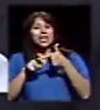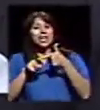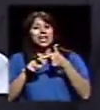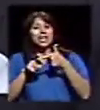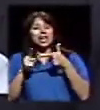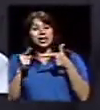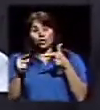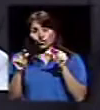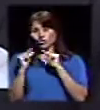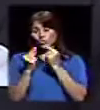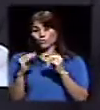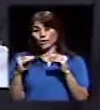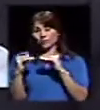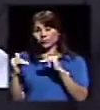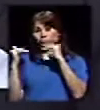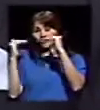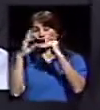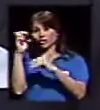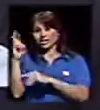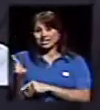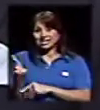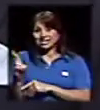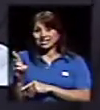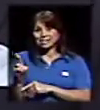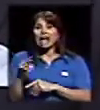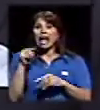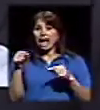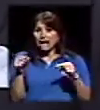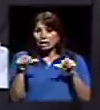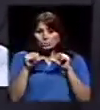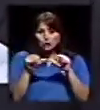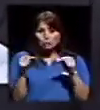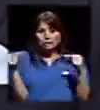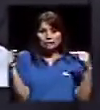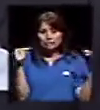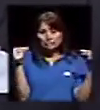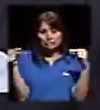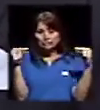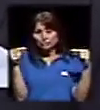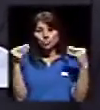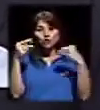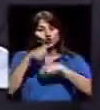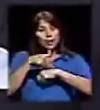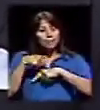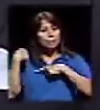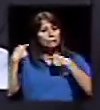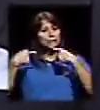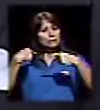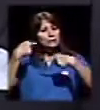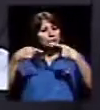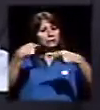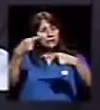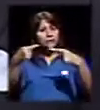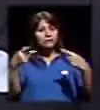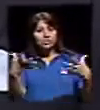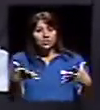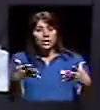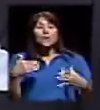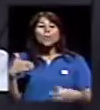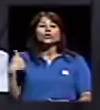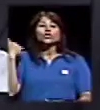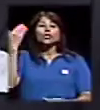por mucho tiempo, claro, ¿verdad? Por mucho tiempo. Y posteriormente, digamos, va a ser quizás don Tomás